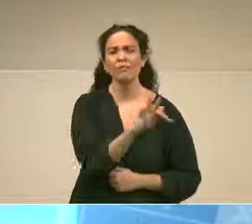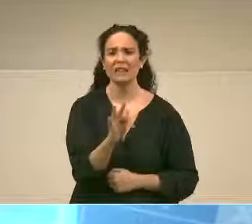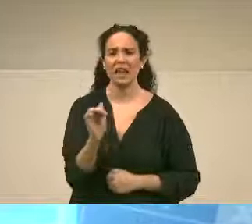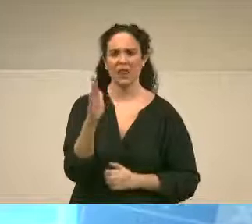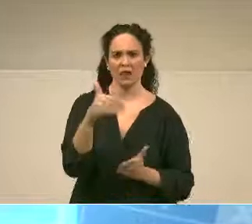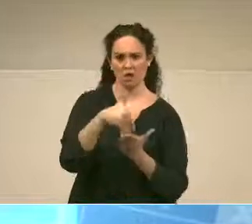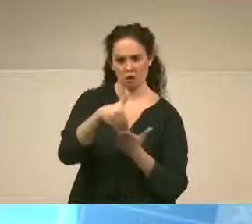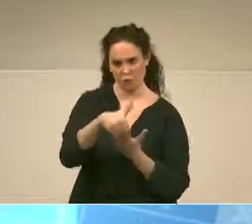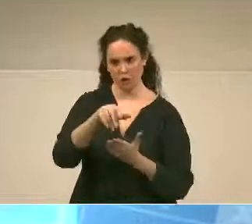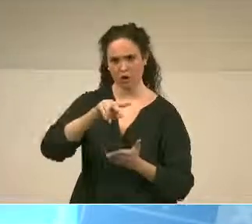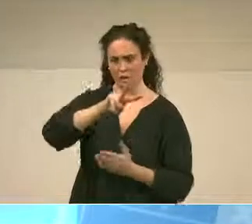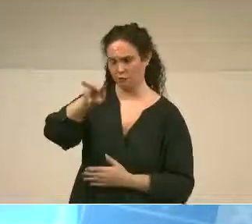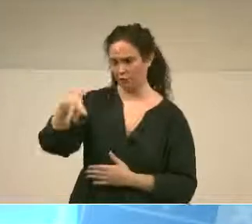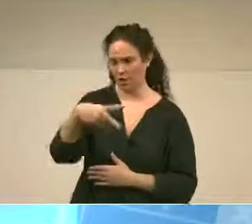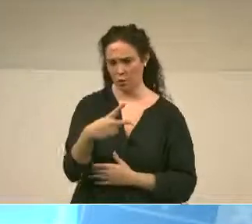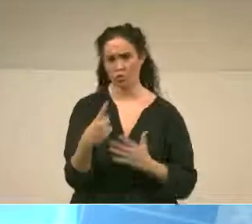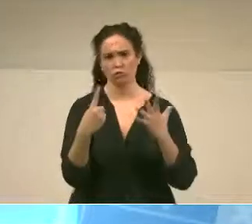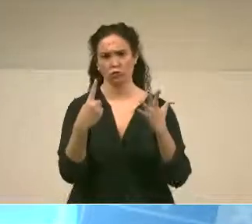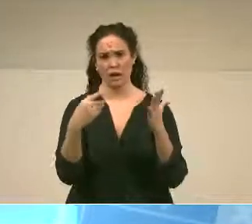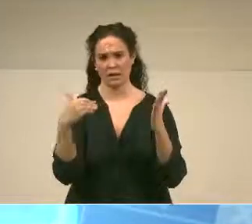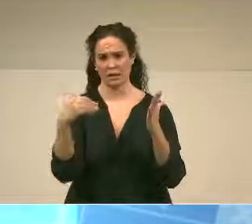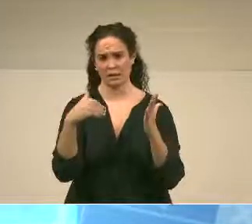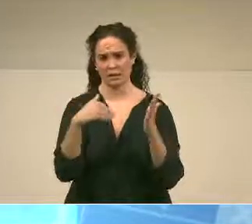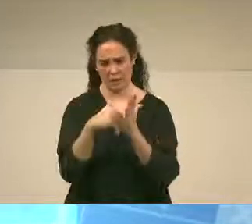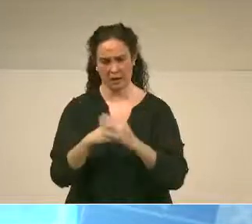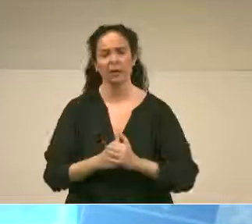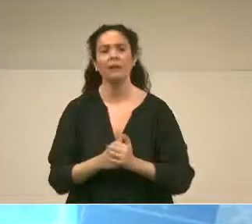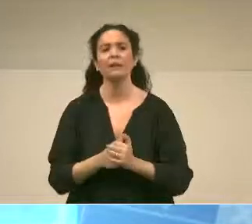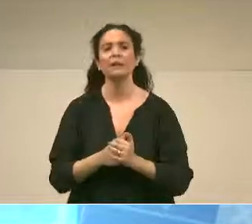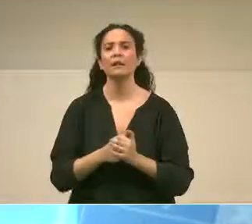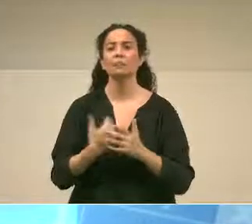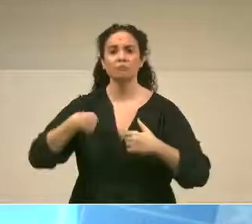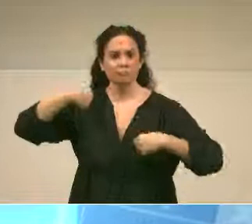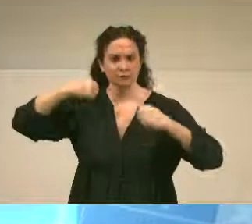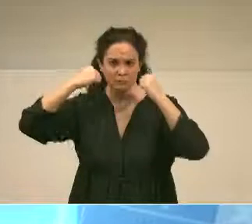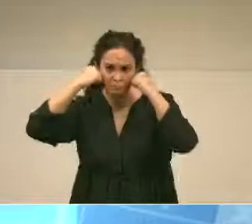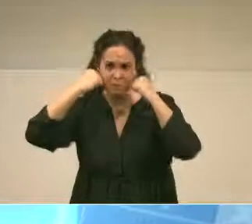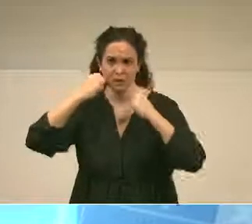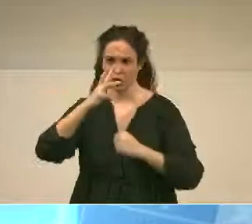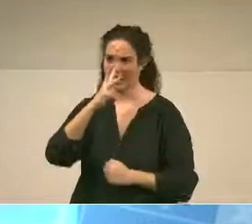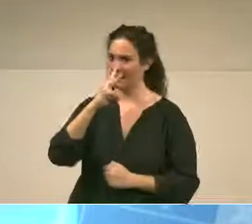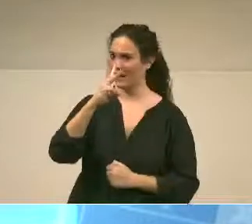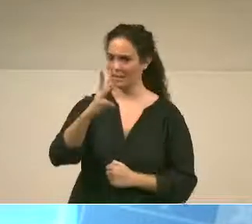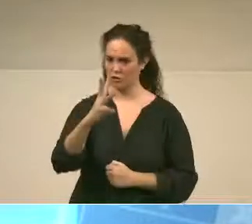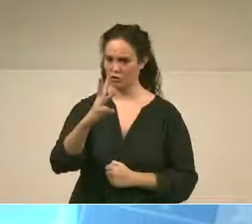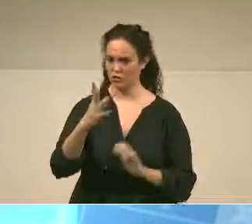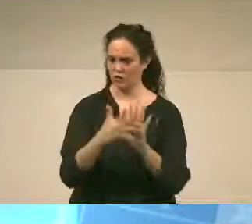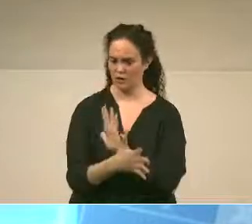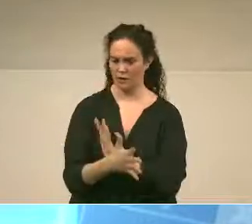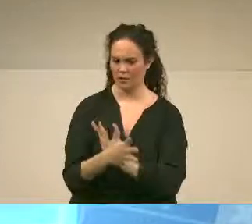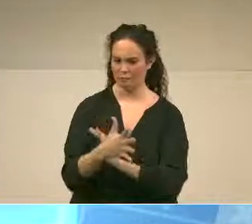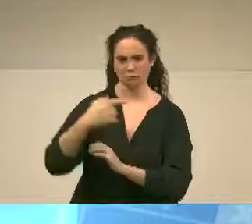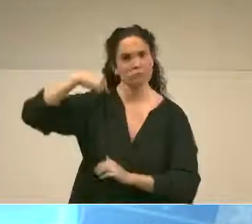euro bideratzen diala eta kontratuak direla 3 urtetakoak doktoreentzako, hau da bukatuta dutenentzako eta